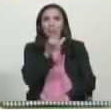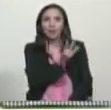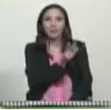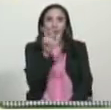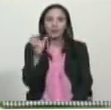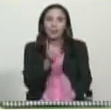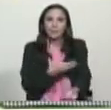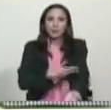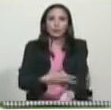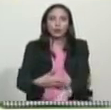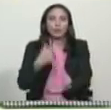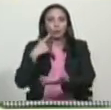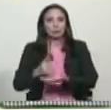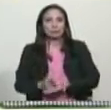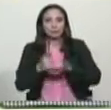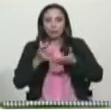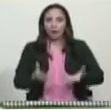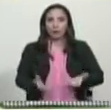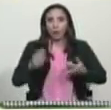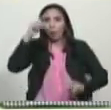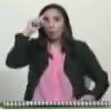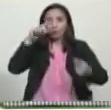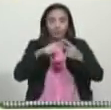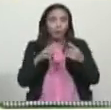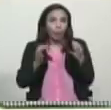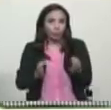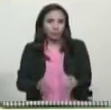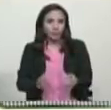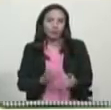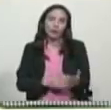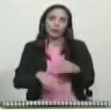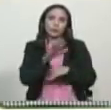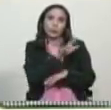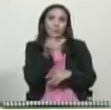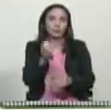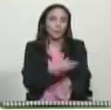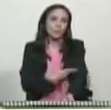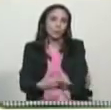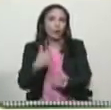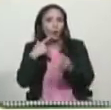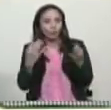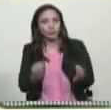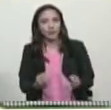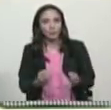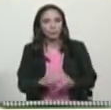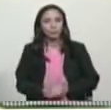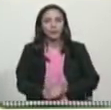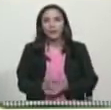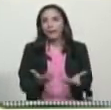kilos mes, y la meta que nos hemos fijado es llegar a los 53 millones.